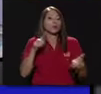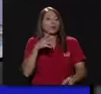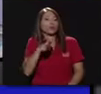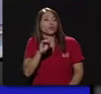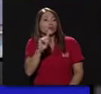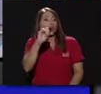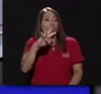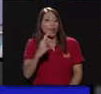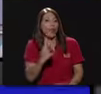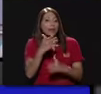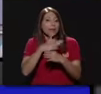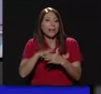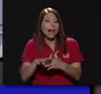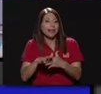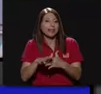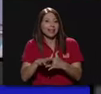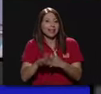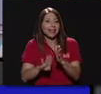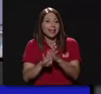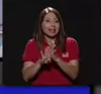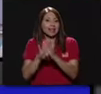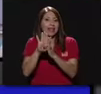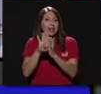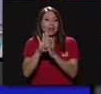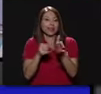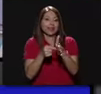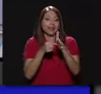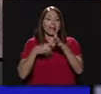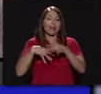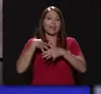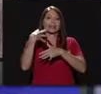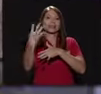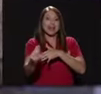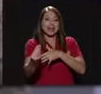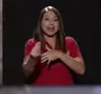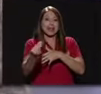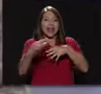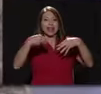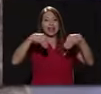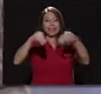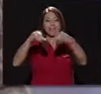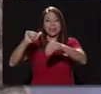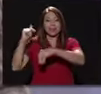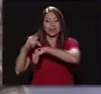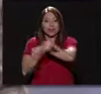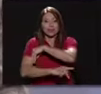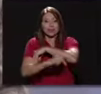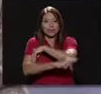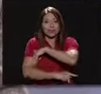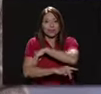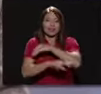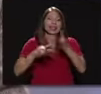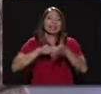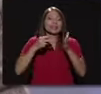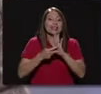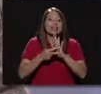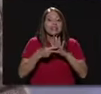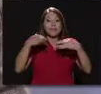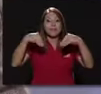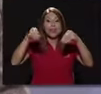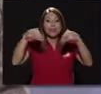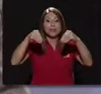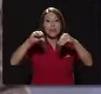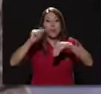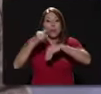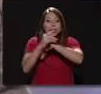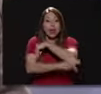del crecimiento ha sido un aporte de la demanda externa, esto es del sector exportador. Entonces, ¿cuál es la conclusión acá? De que el sector exportador,